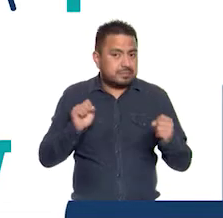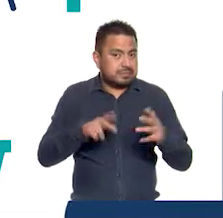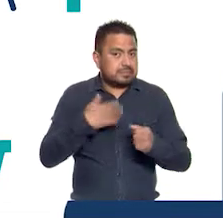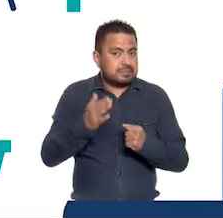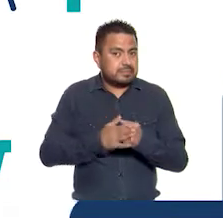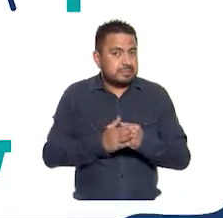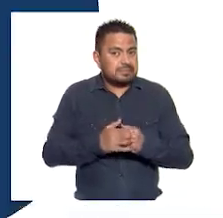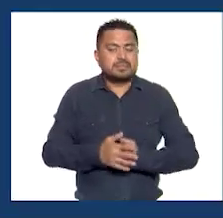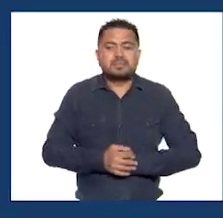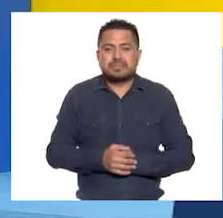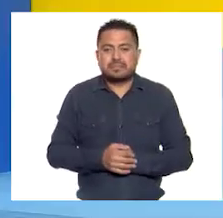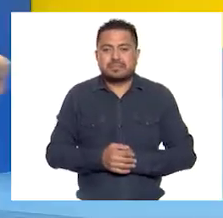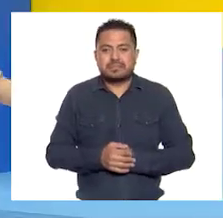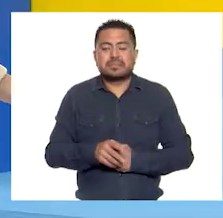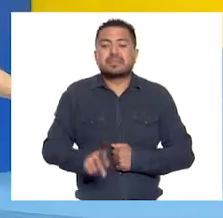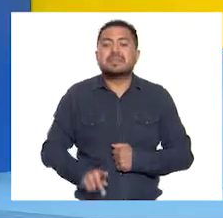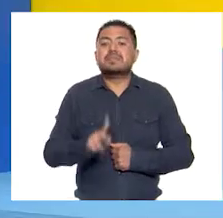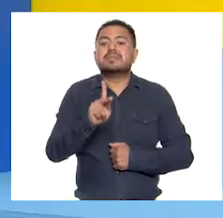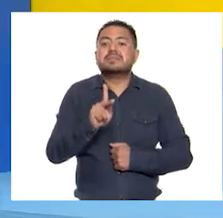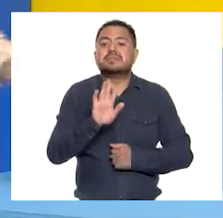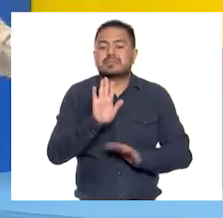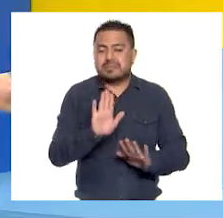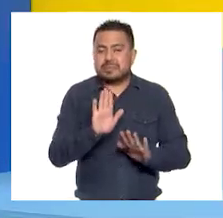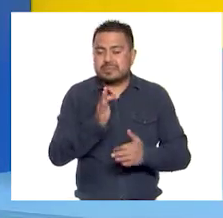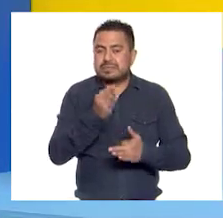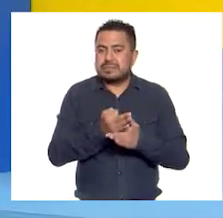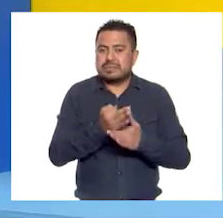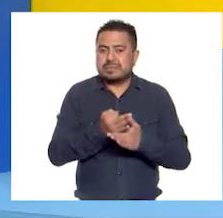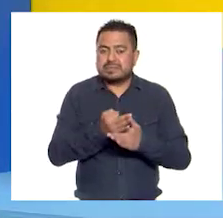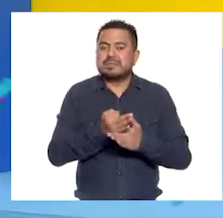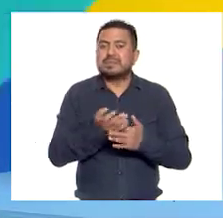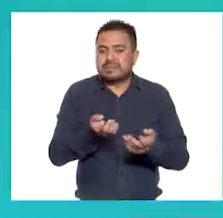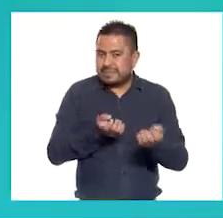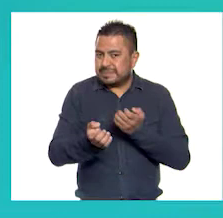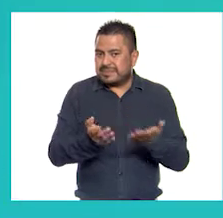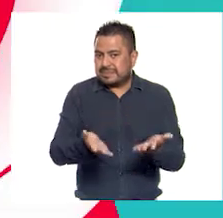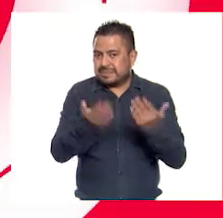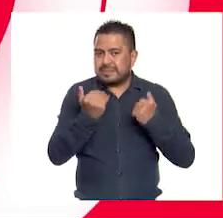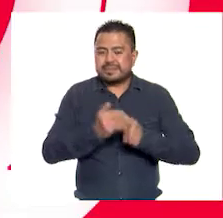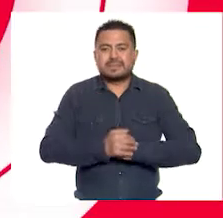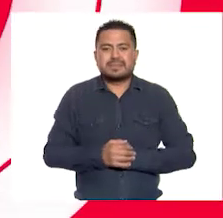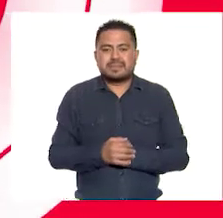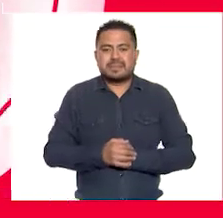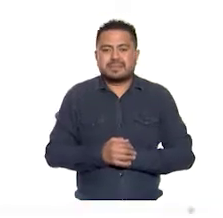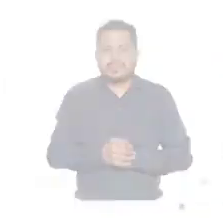vemos! Pero antes, vamos a movernos un poco.